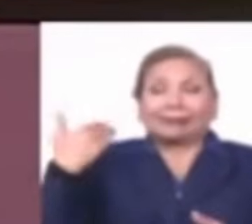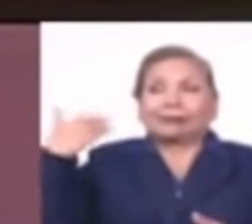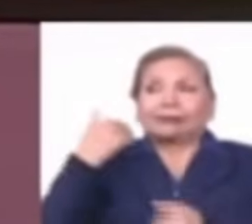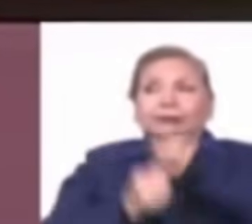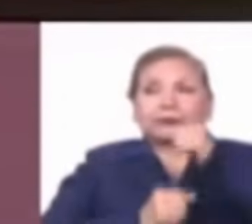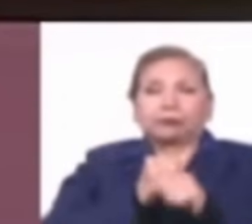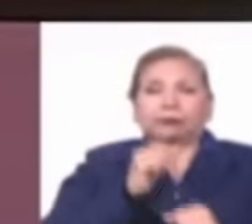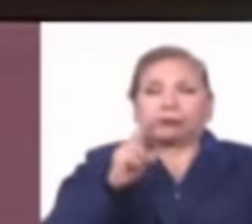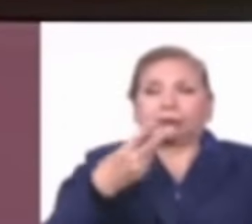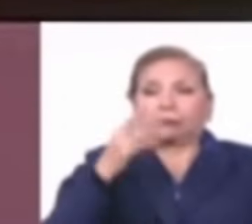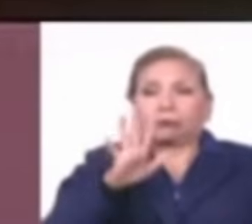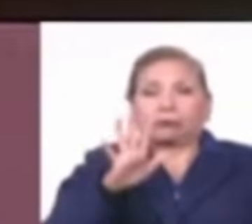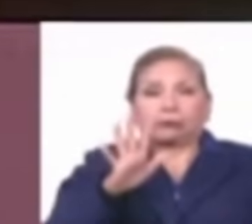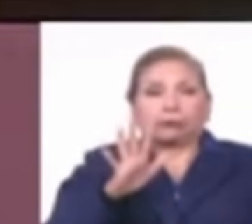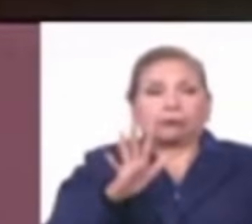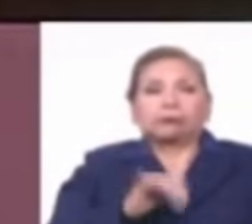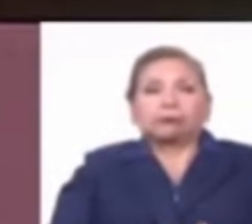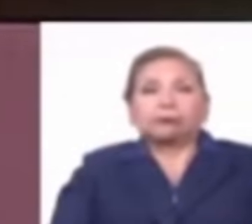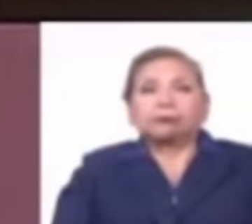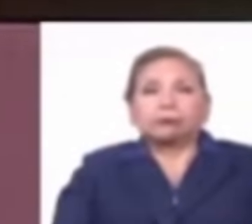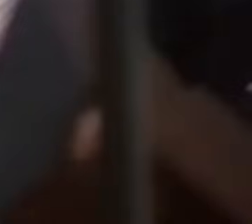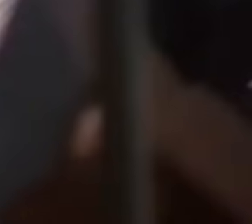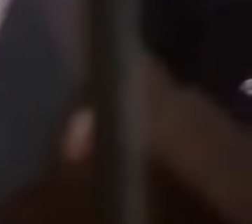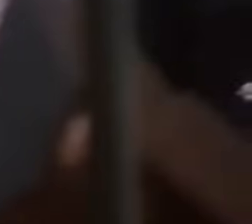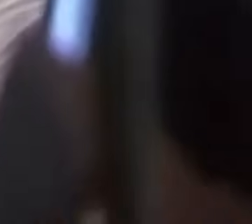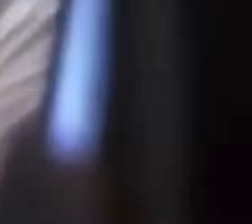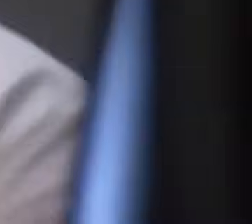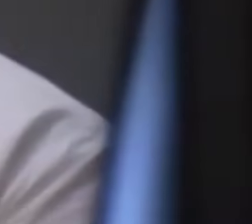podemos aceptar firmar actas para que nos den migajas.